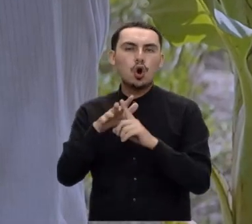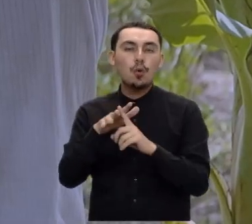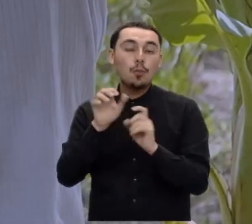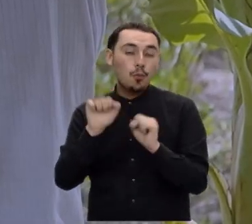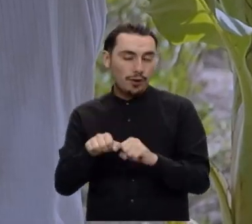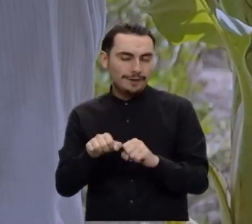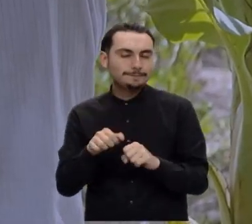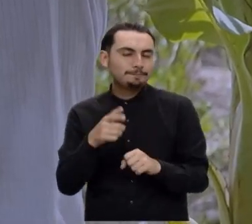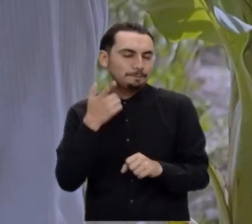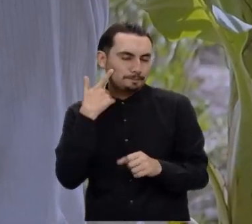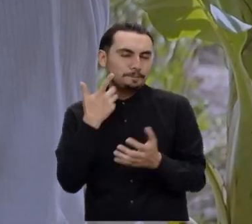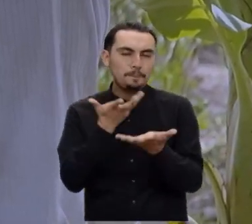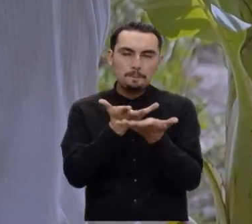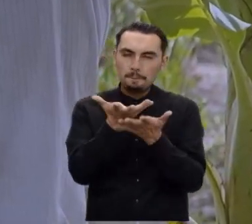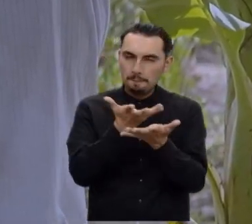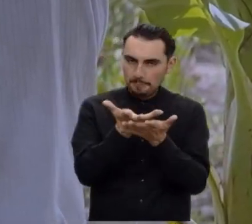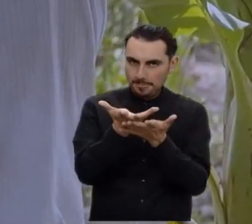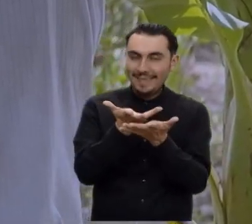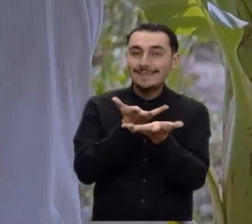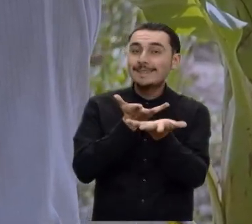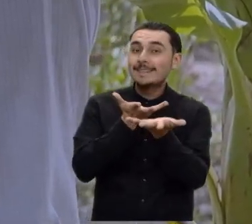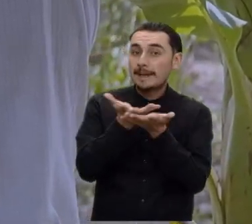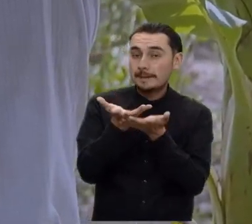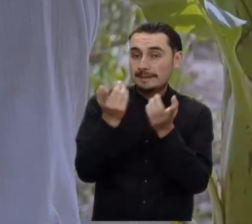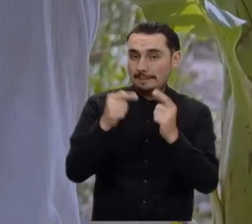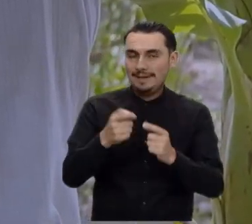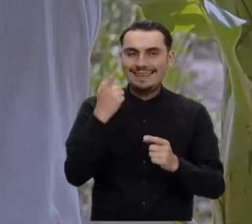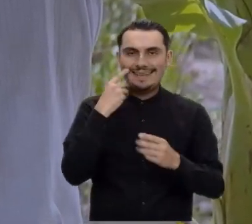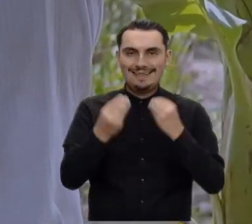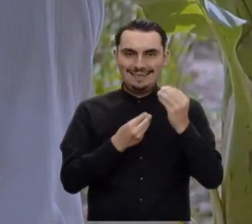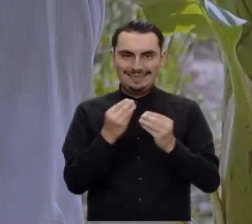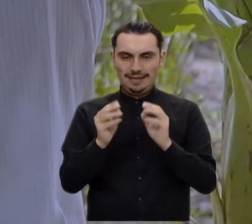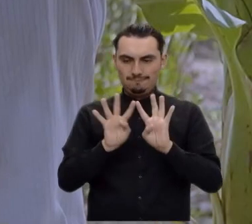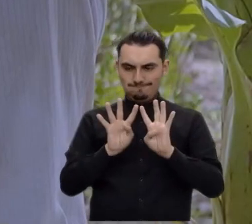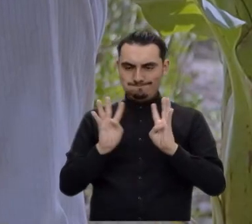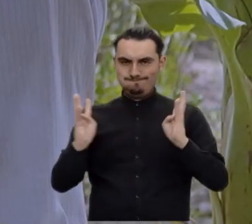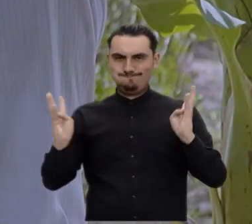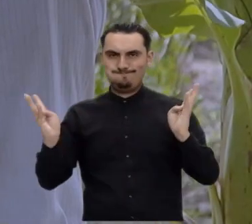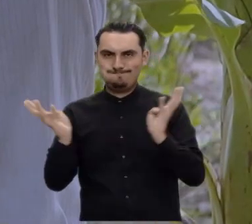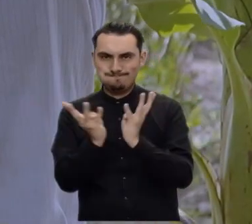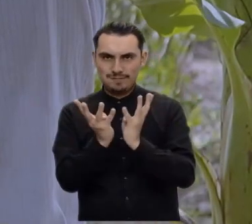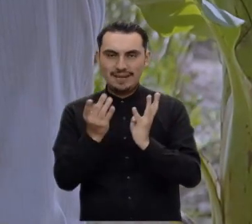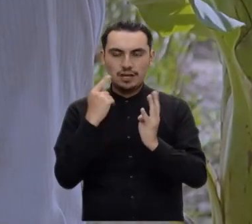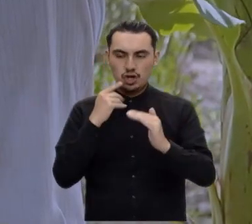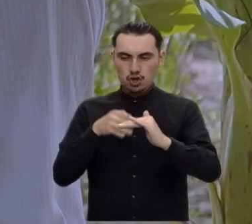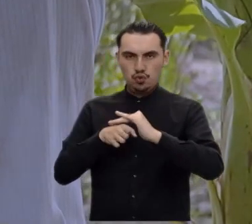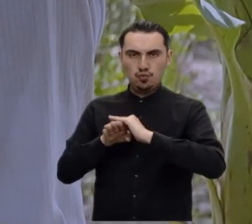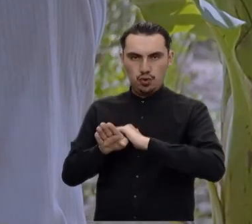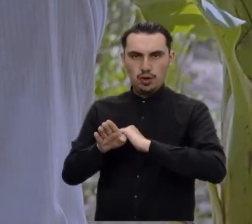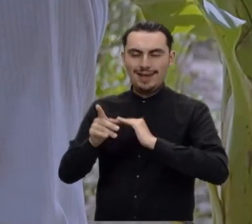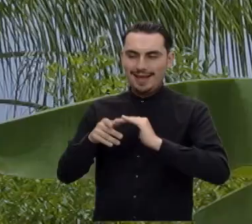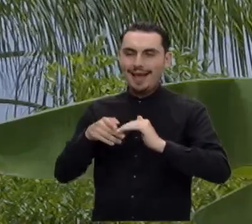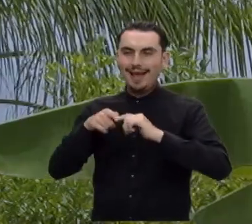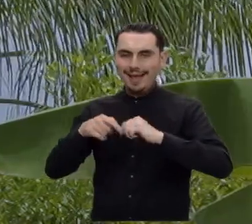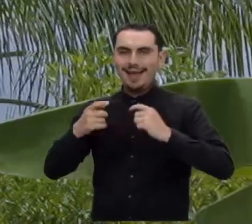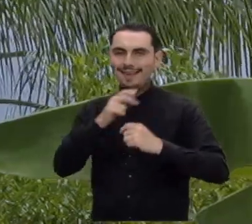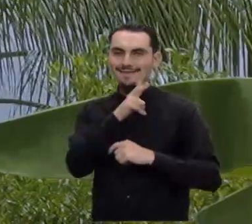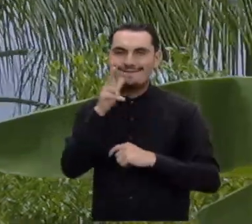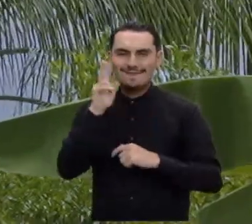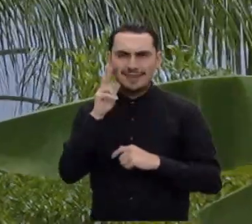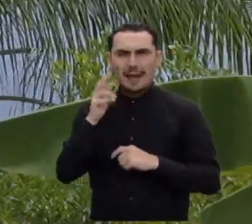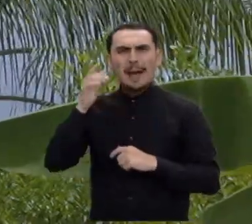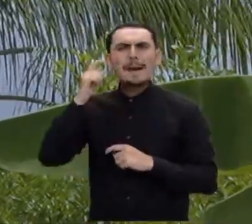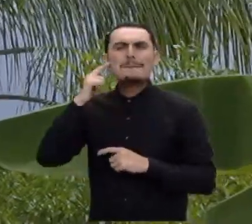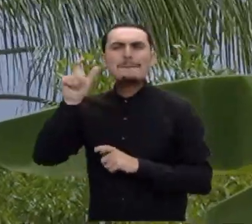tropical. Por consiguiente, le recomiendo instalar bioseguridad en el ingreso de su parcela.